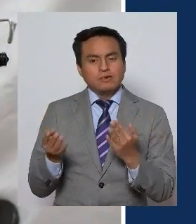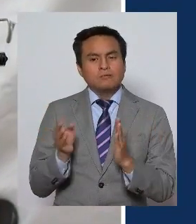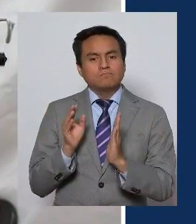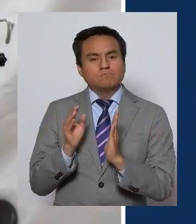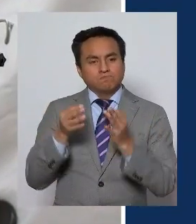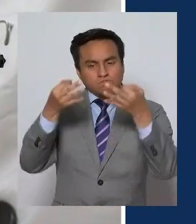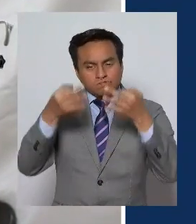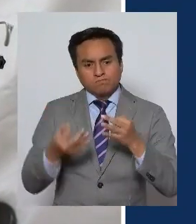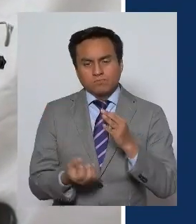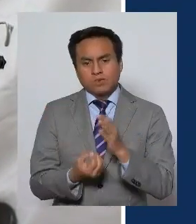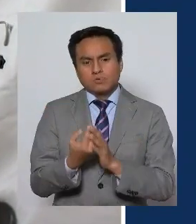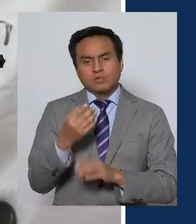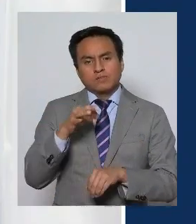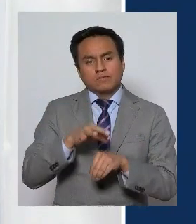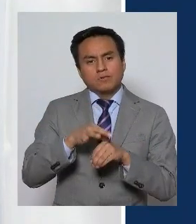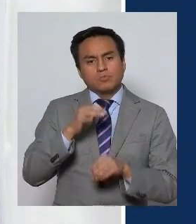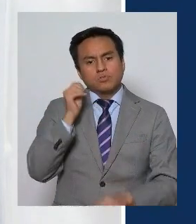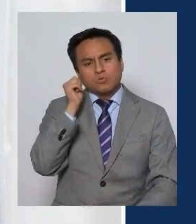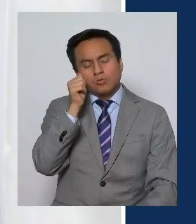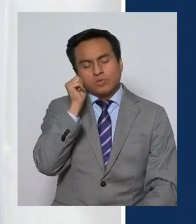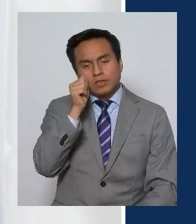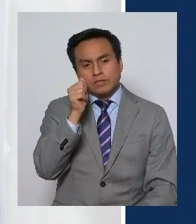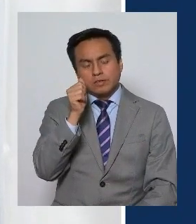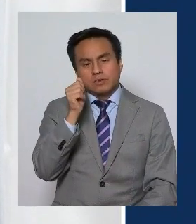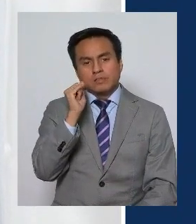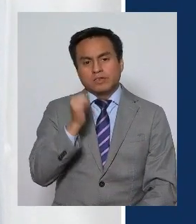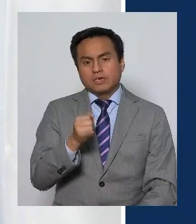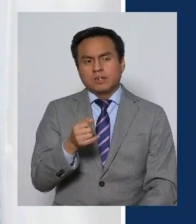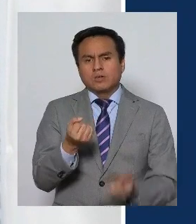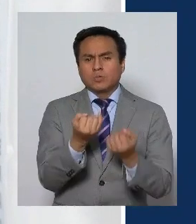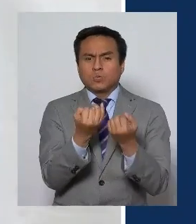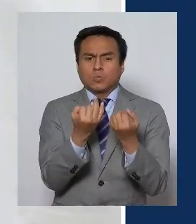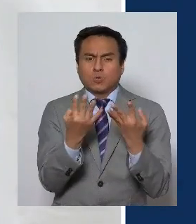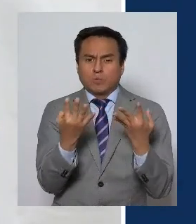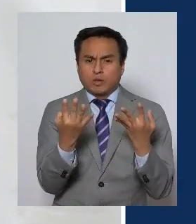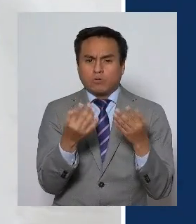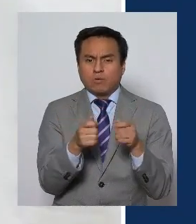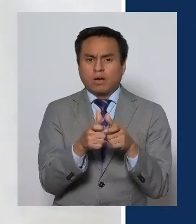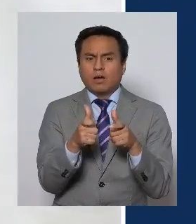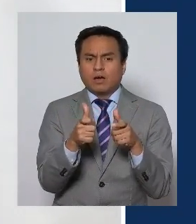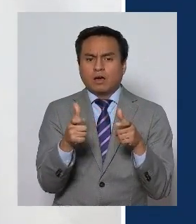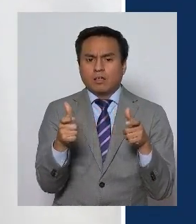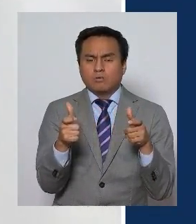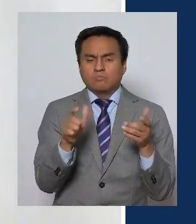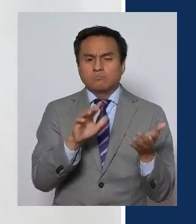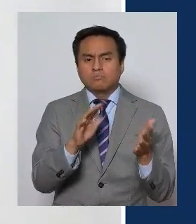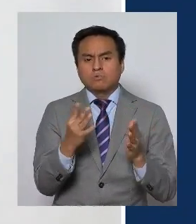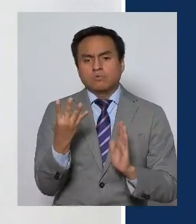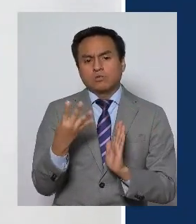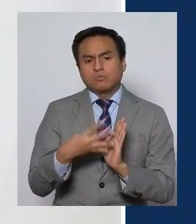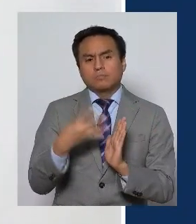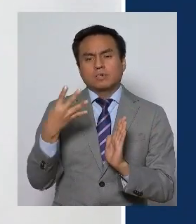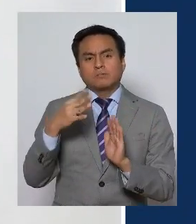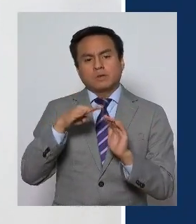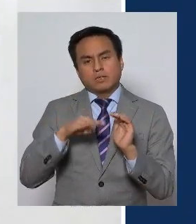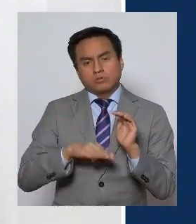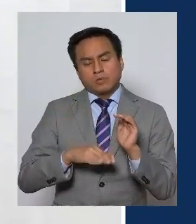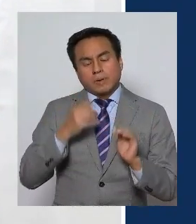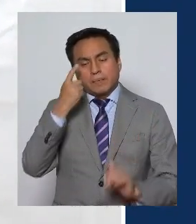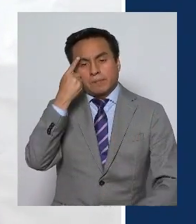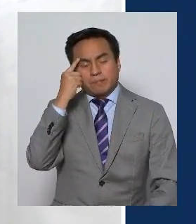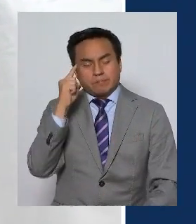notificados de casos nuevos todos los días sigue estando en un número bastante alto, menos de 4.000 afortunadamente,